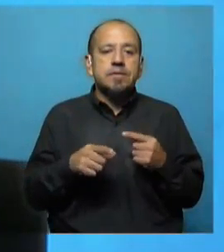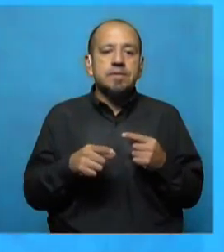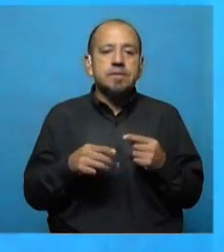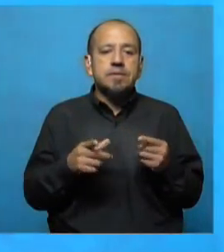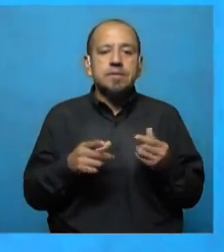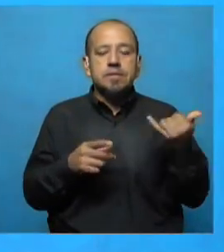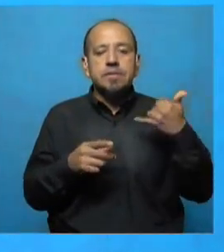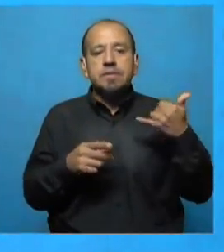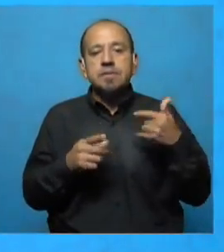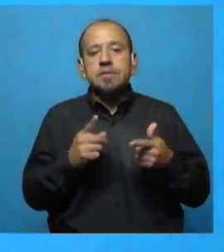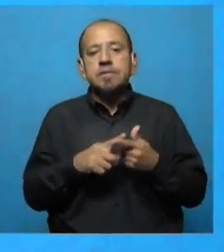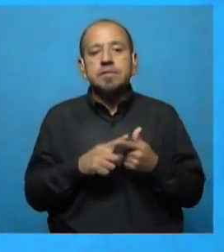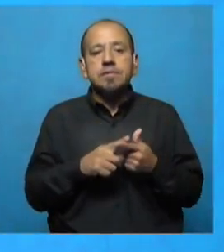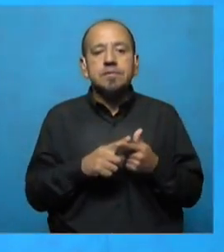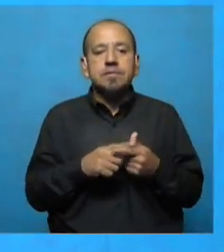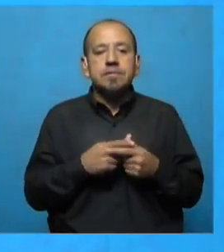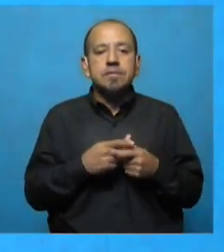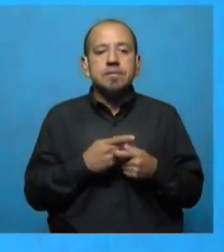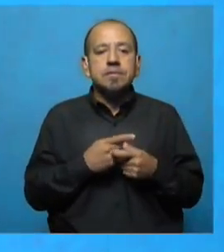han contado todavía no bueno